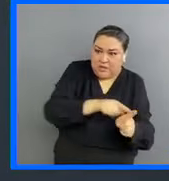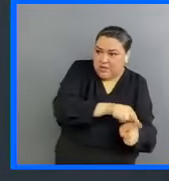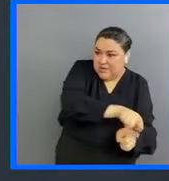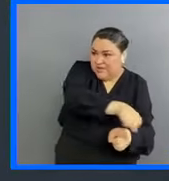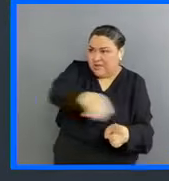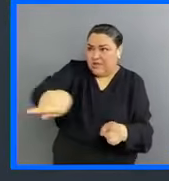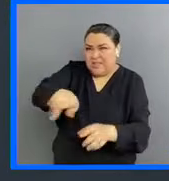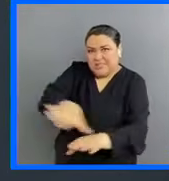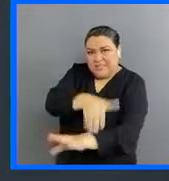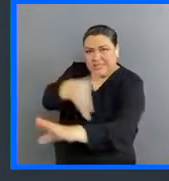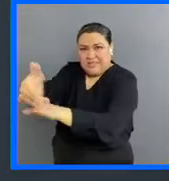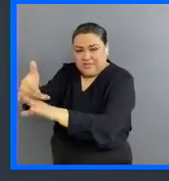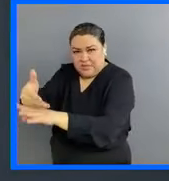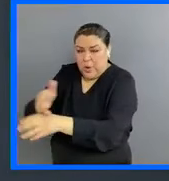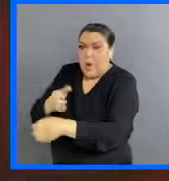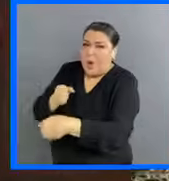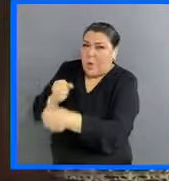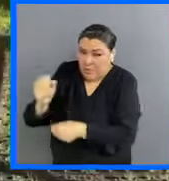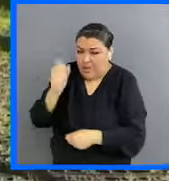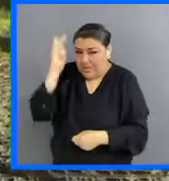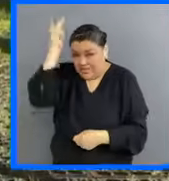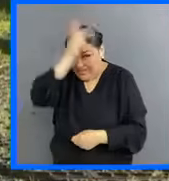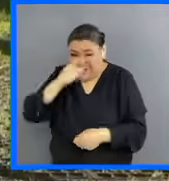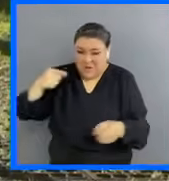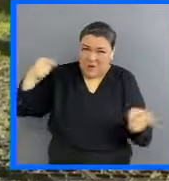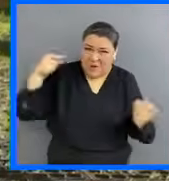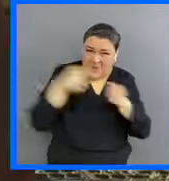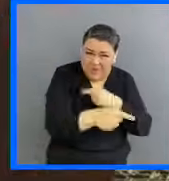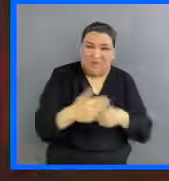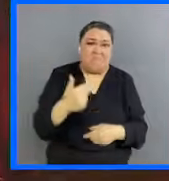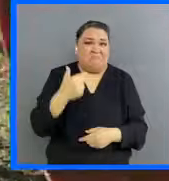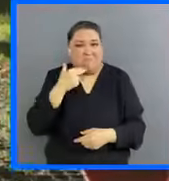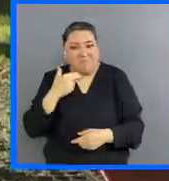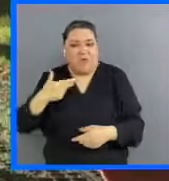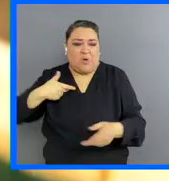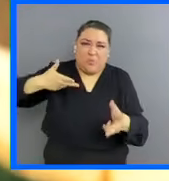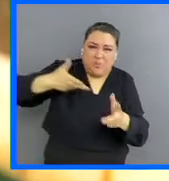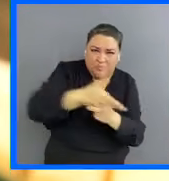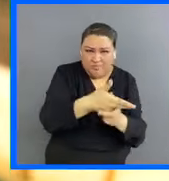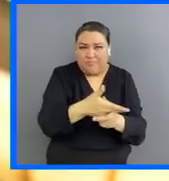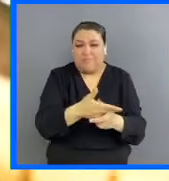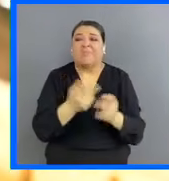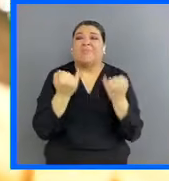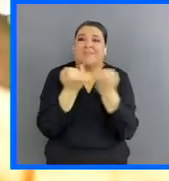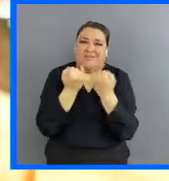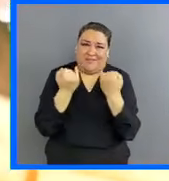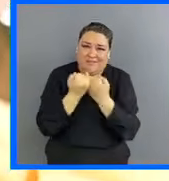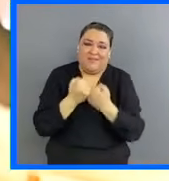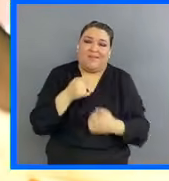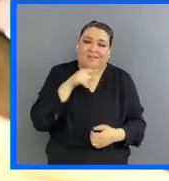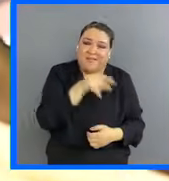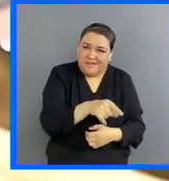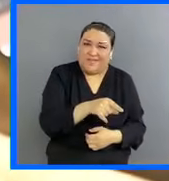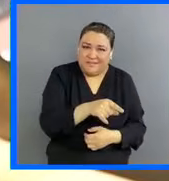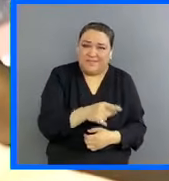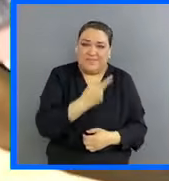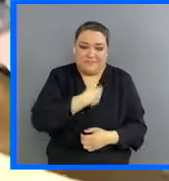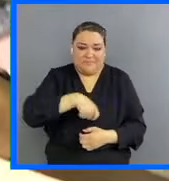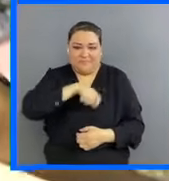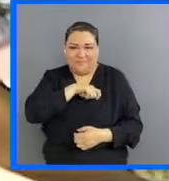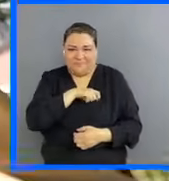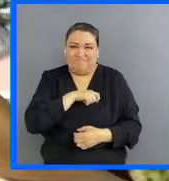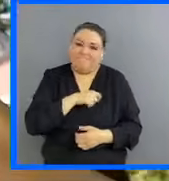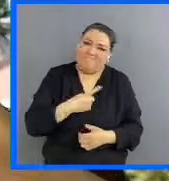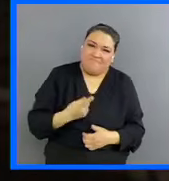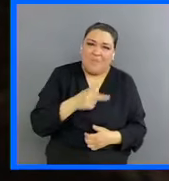física y psicológica hacia hijos, suicidios o filicidio, que es como el término de donde viene. En España es donde se identificaba